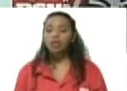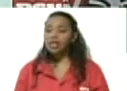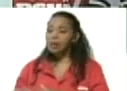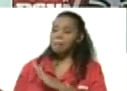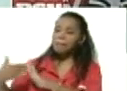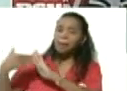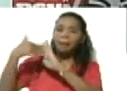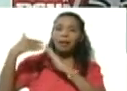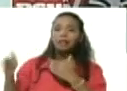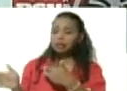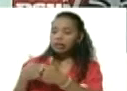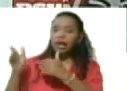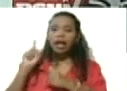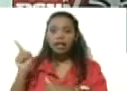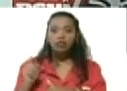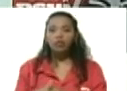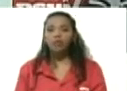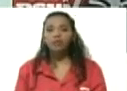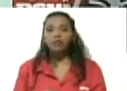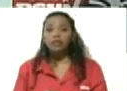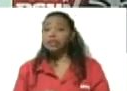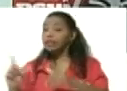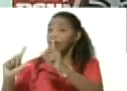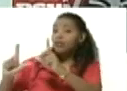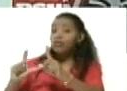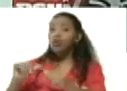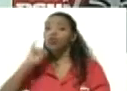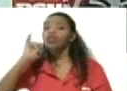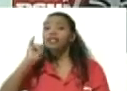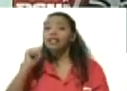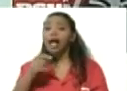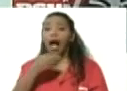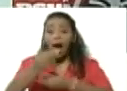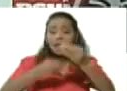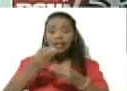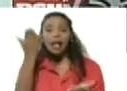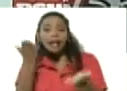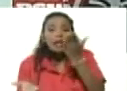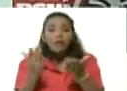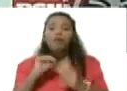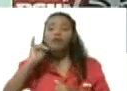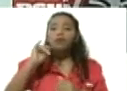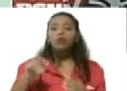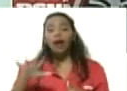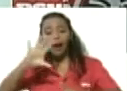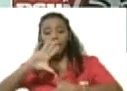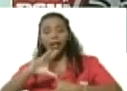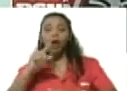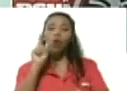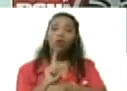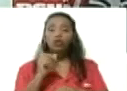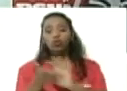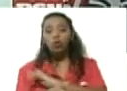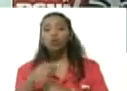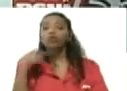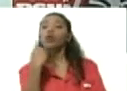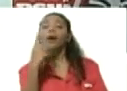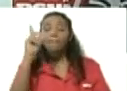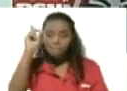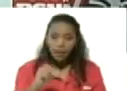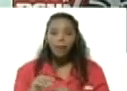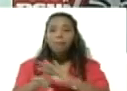amenazan con cerrar el canal de noticias que ha hecho el equilibrio informativo no solo en América sino en el mundo.